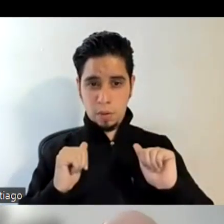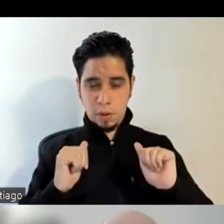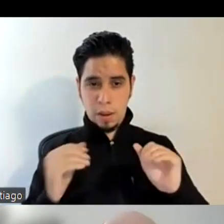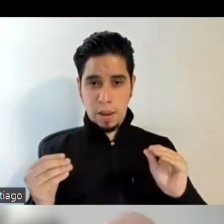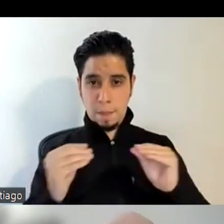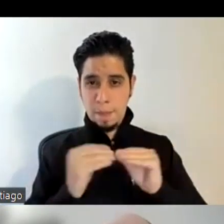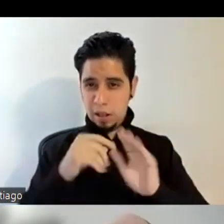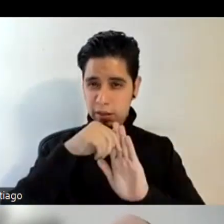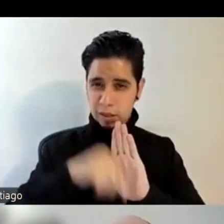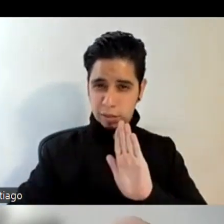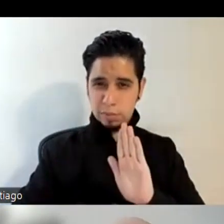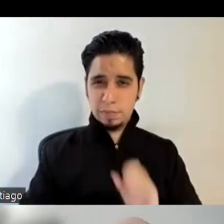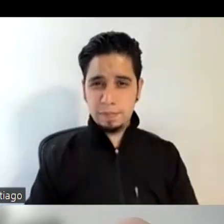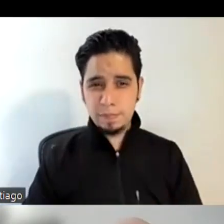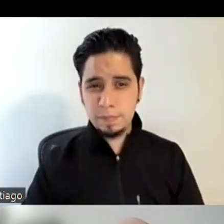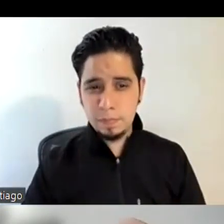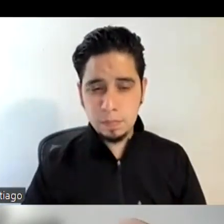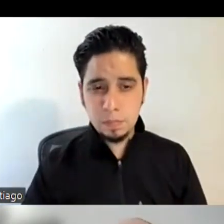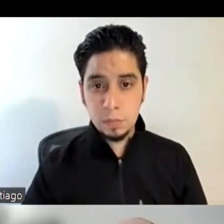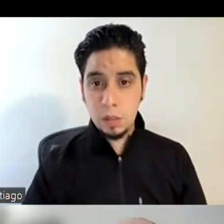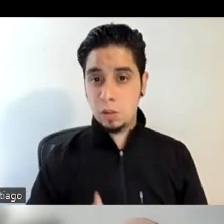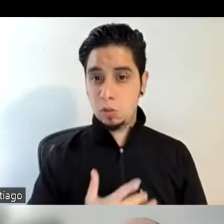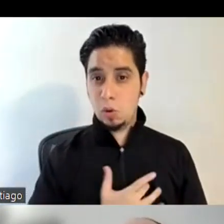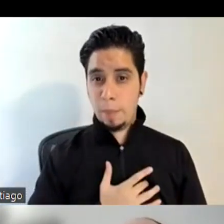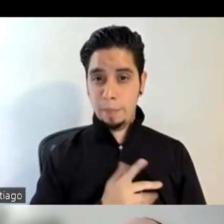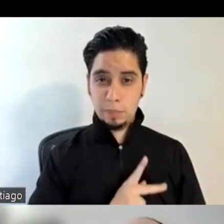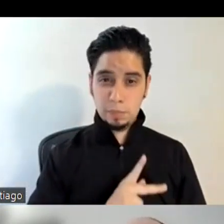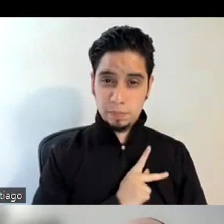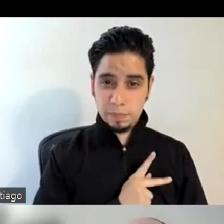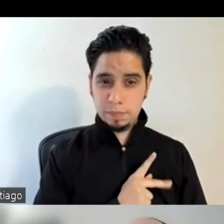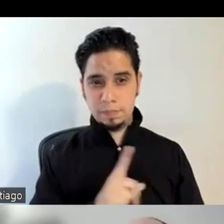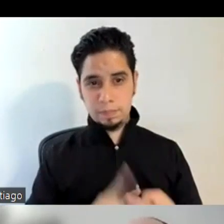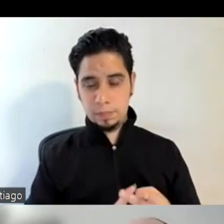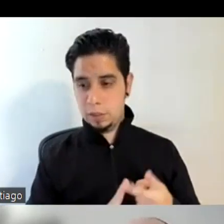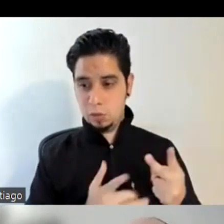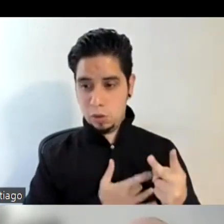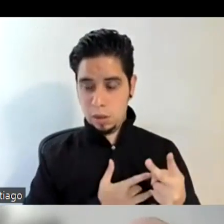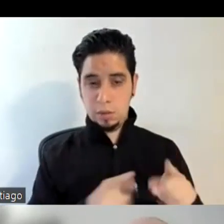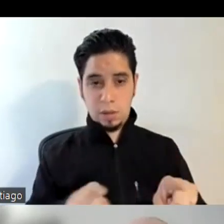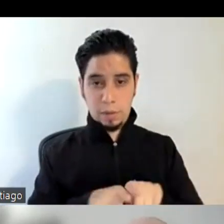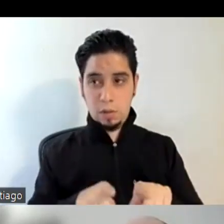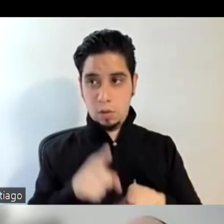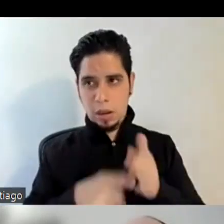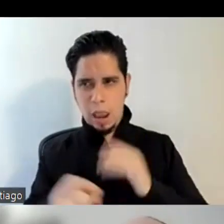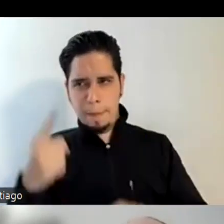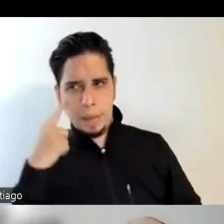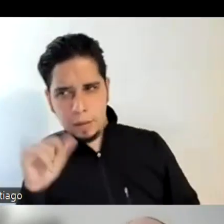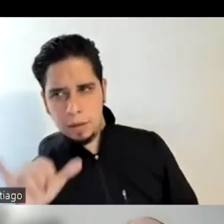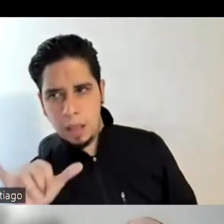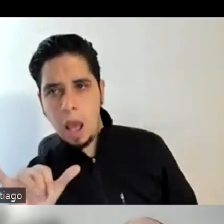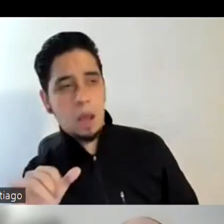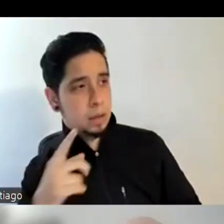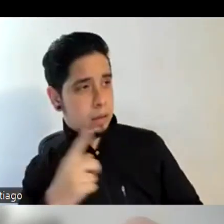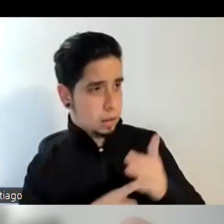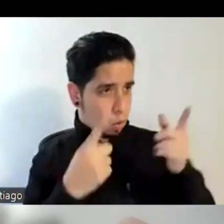más profundo. Sí. Le toca a nivel personal, le toca... Uh-huh. A nivel de escuchar lo que el otro piensa, lo que le pasó a la